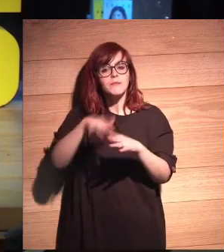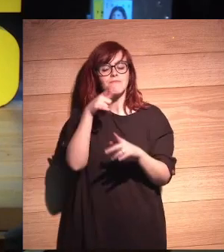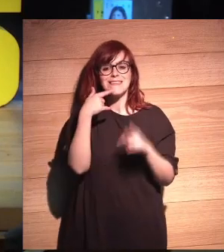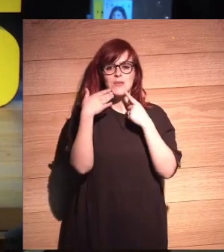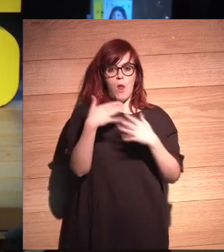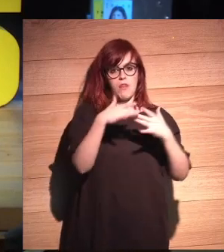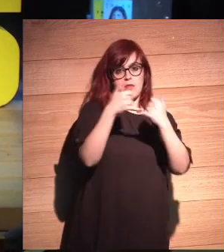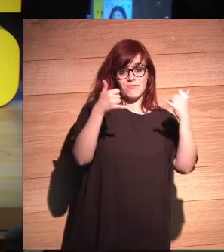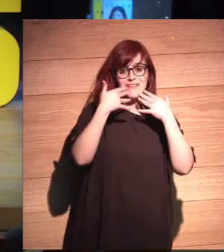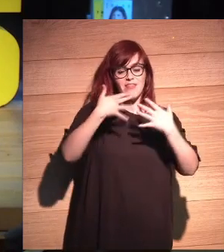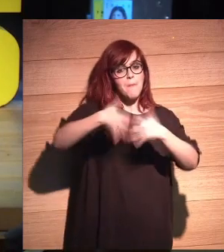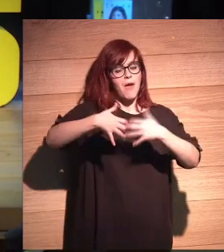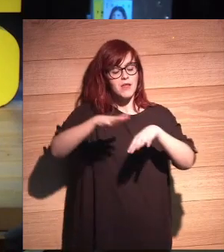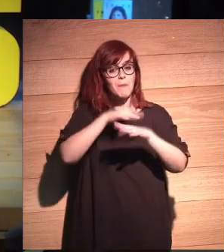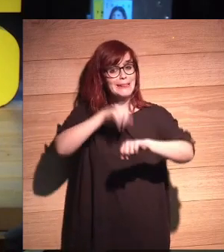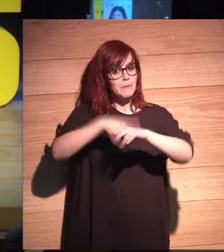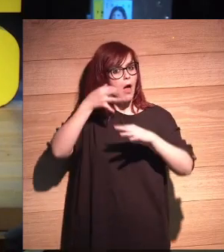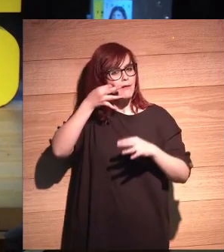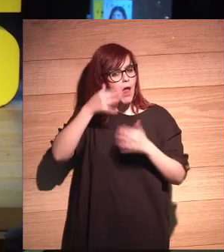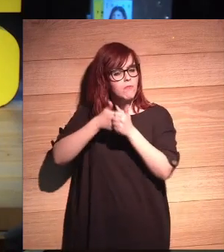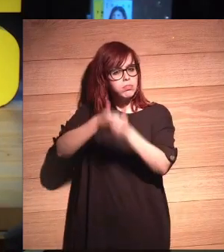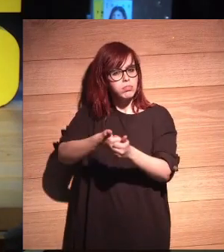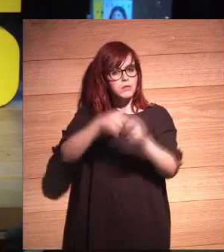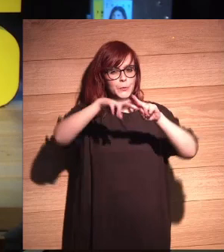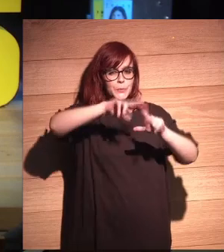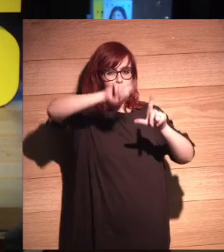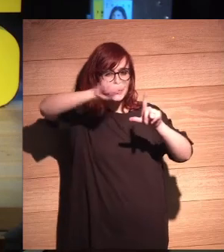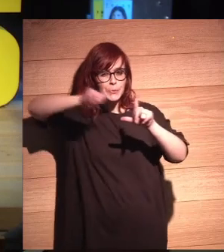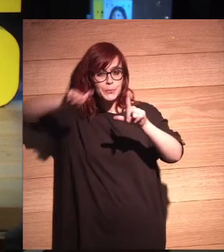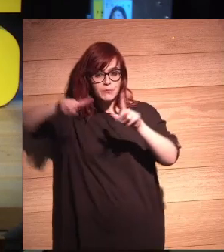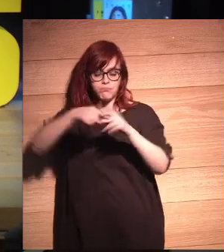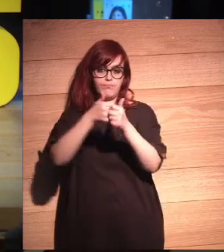interfaces cerebro-ordenador en tiempo real.